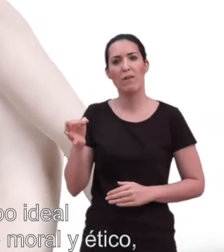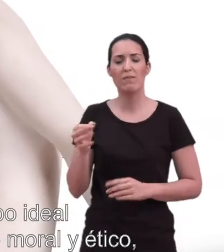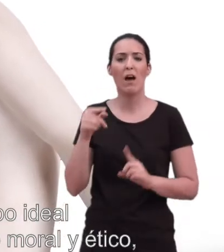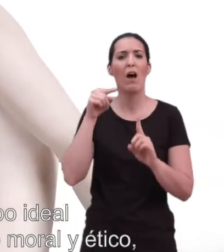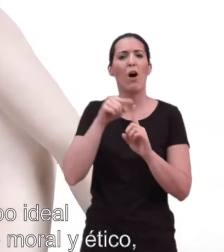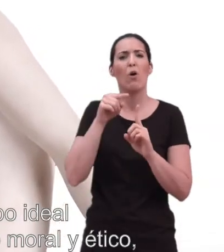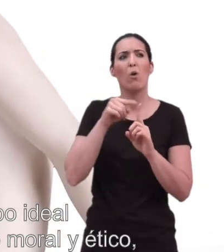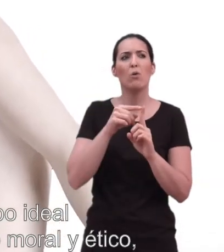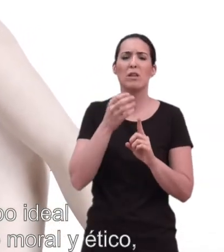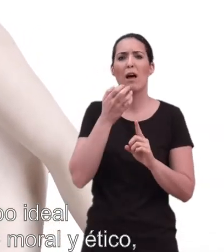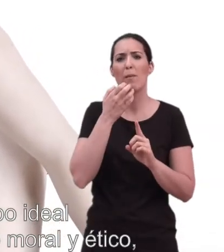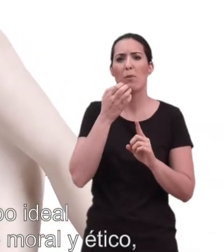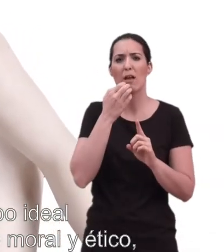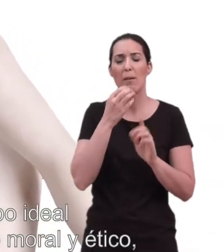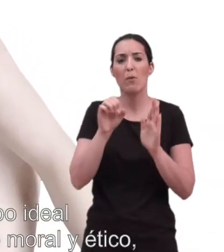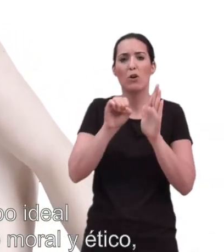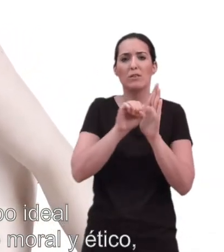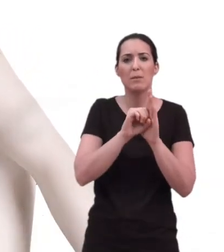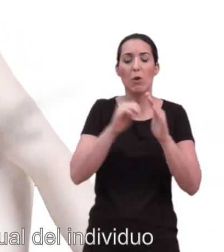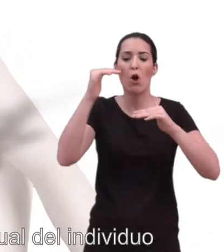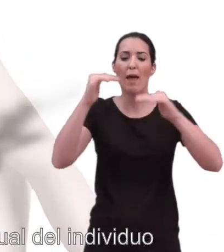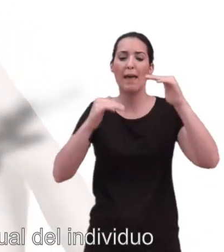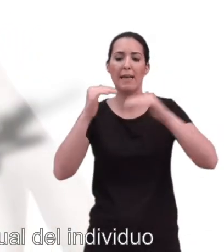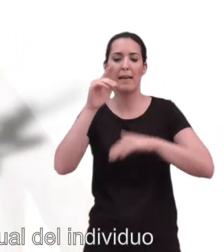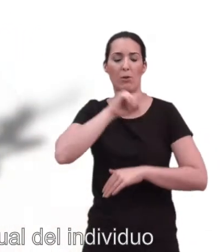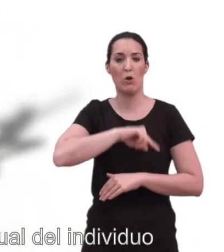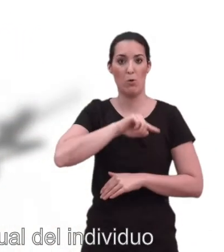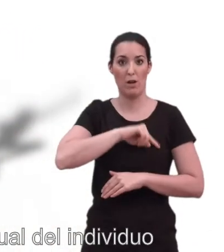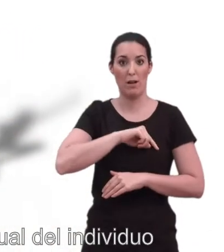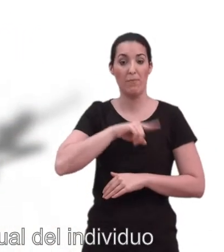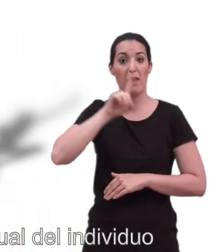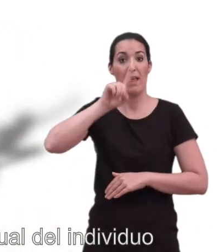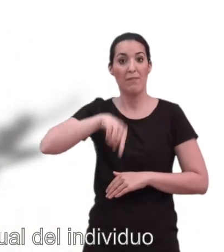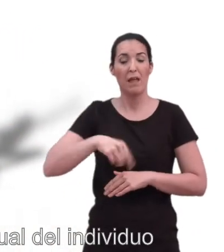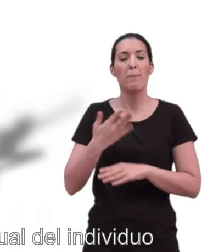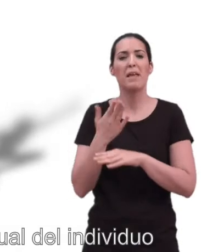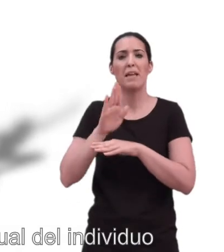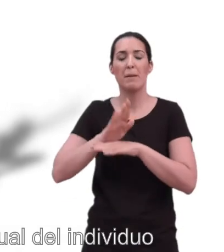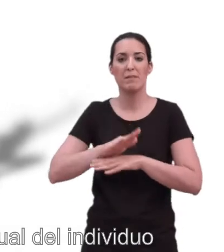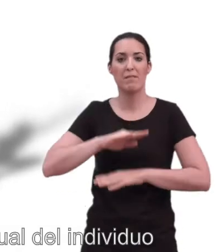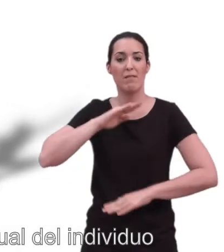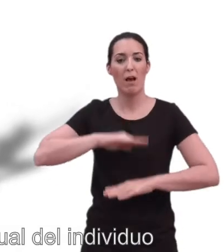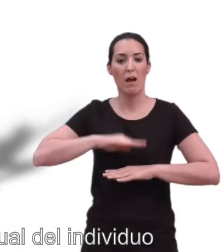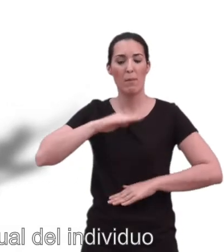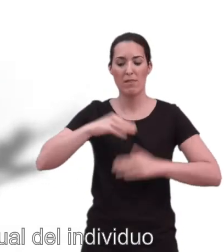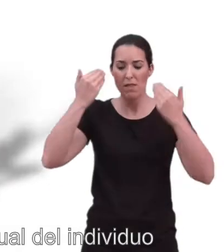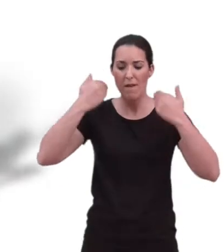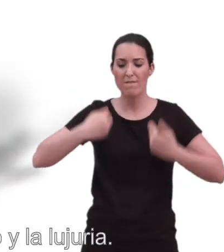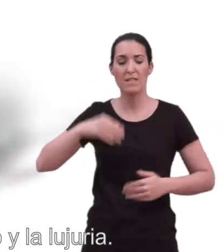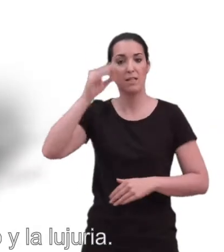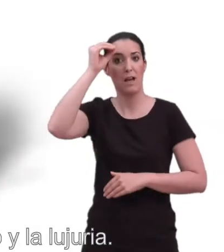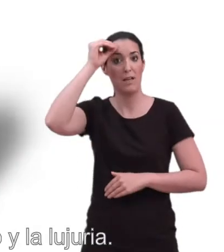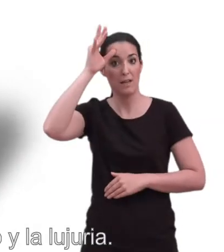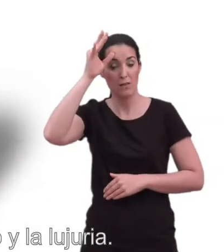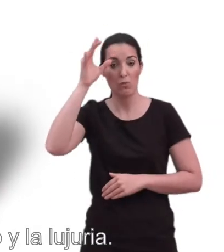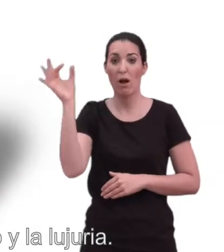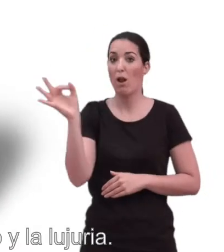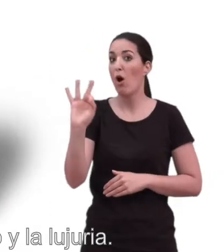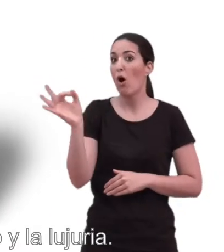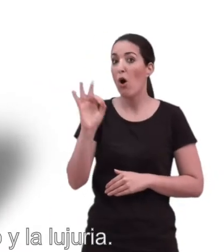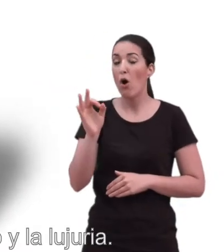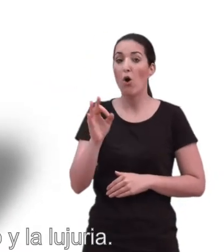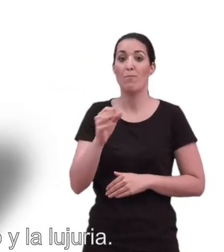como símbolo de equilibrio moral y ético, encarnación del potencial físico e intelectual del individuo, o incluso